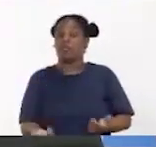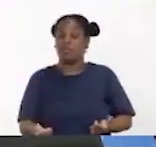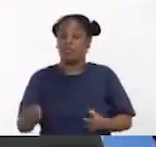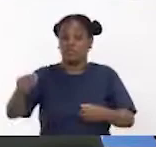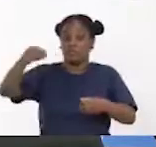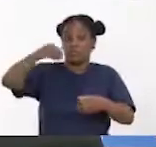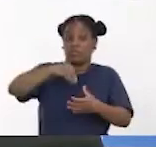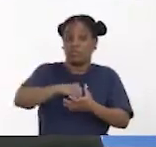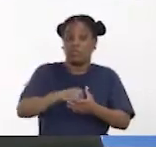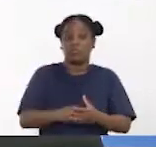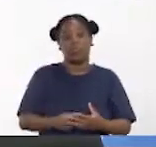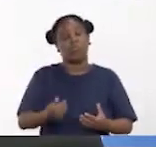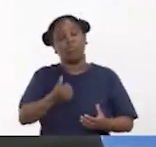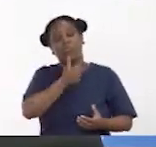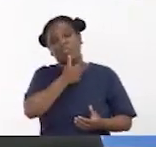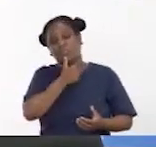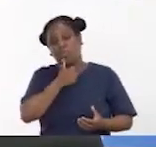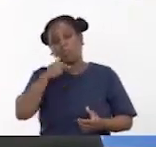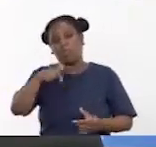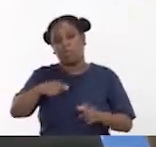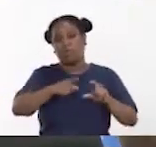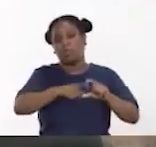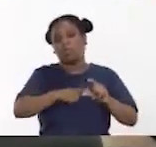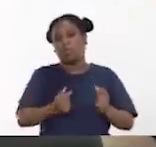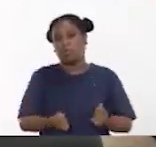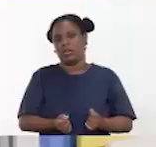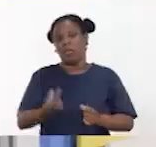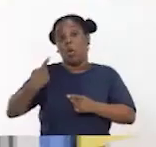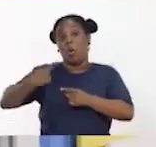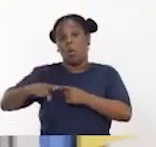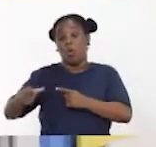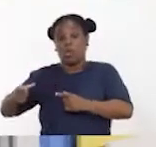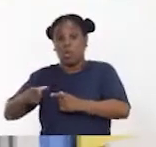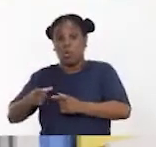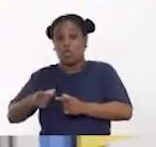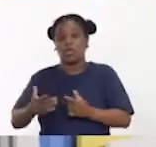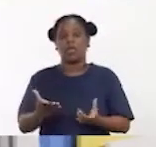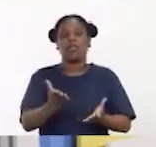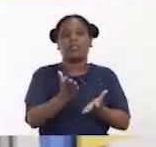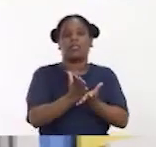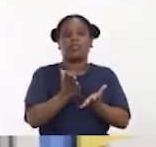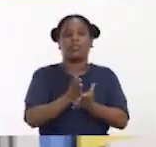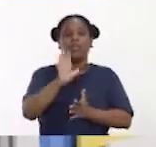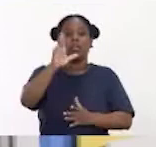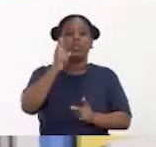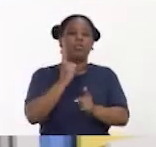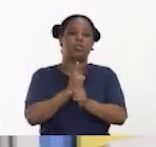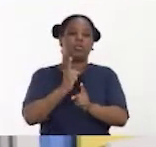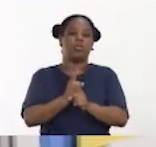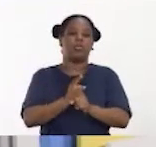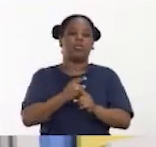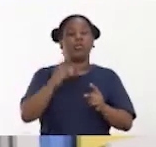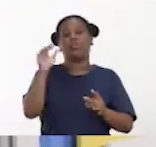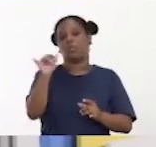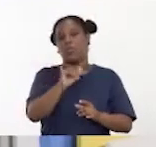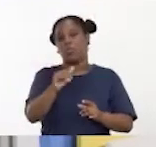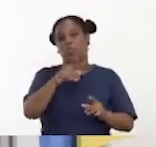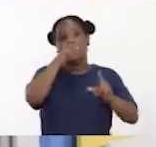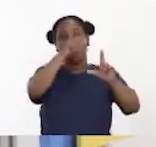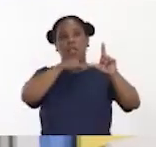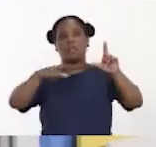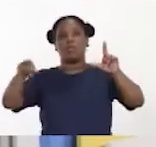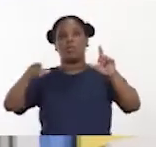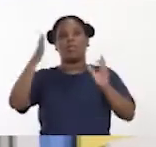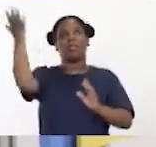en cuestión, porque muchas veces hay confusión con esto. Otra de las unidades que se estudia aquí en quinto por encuentro es la geometría